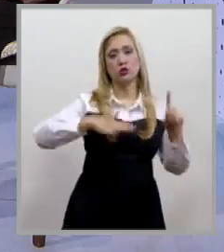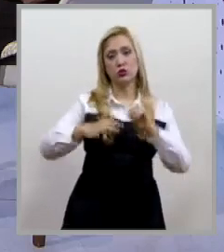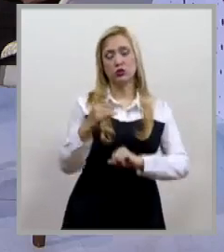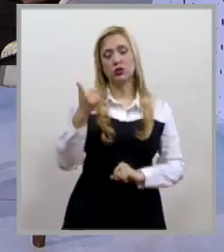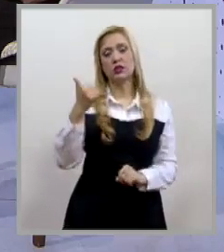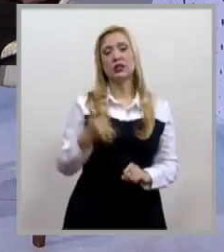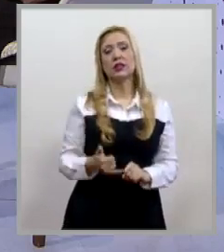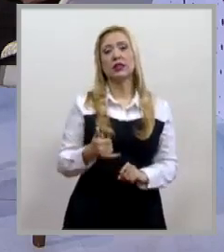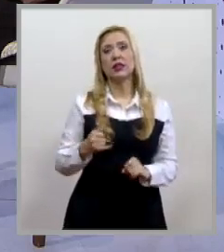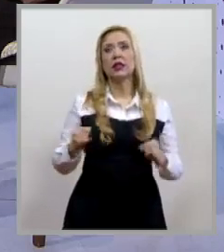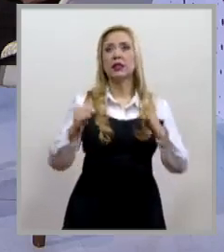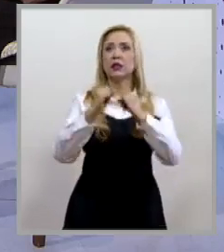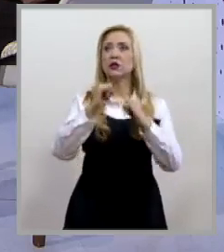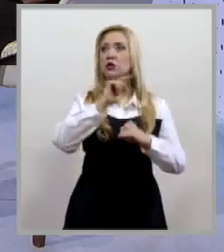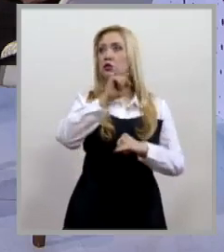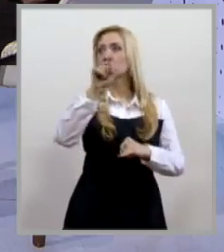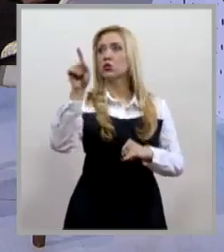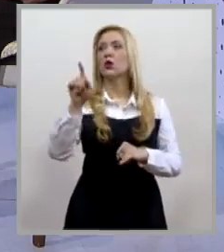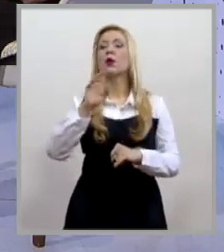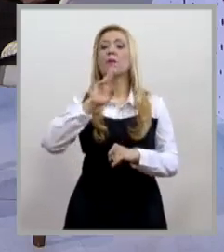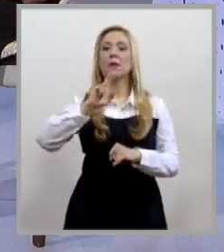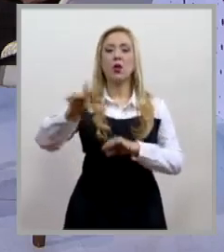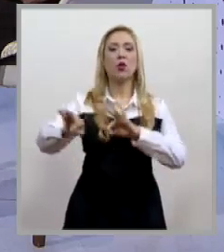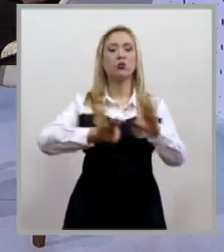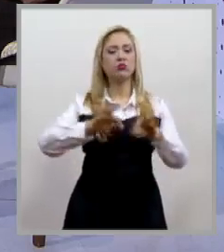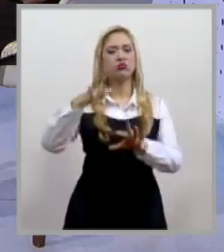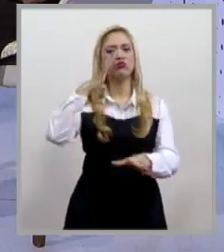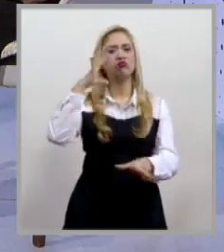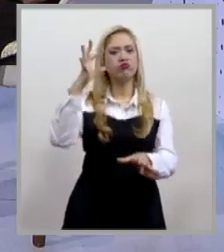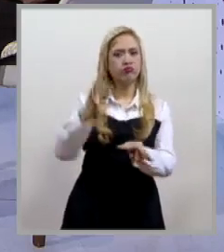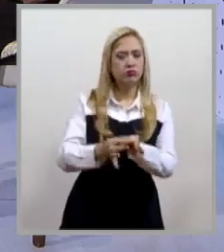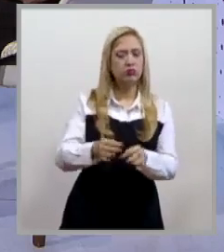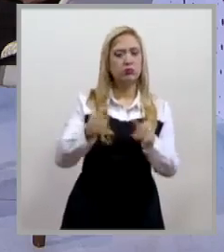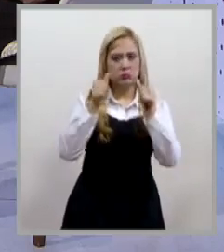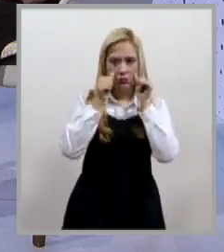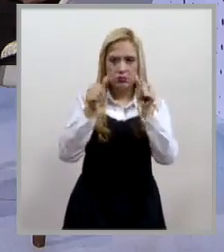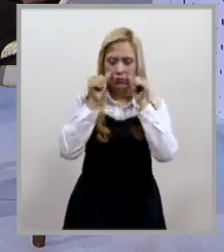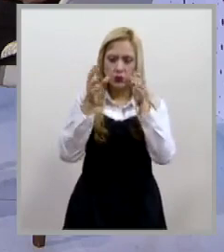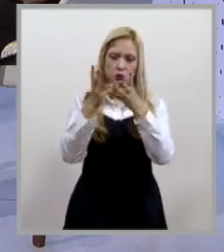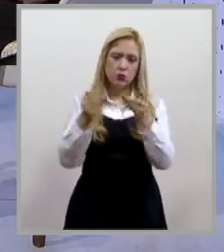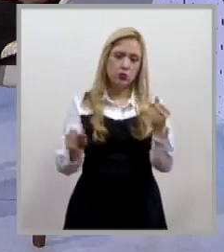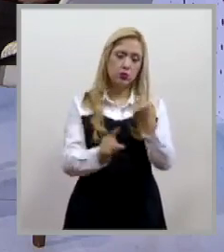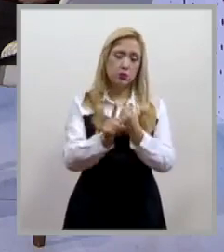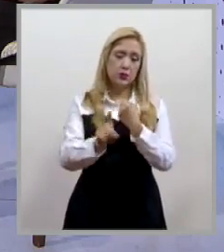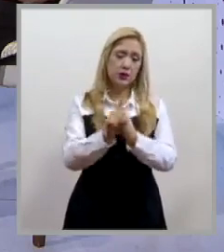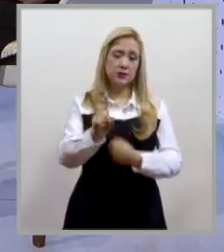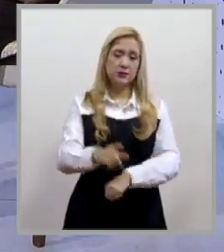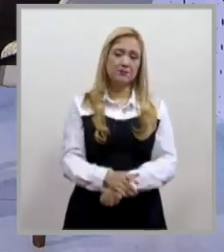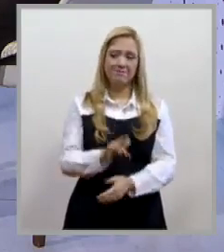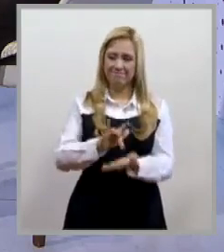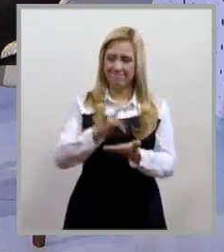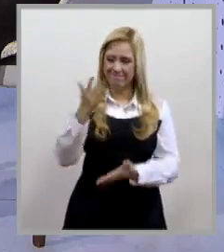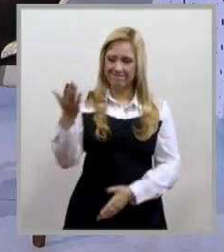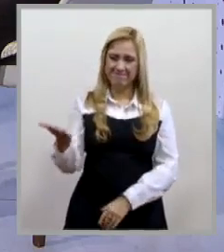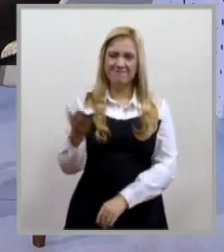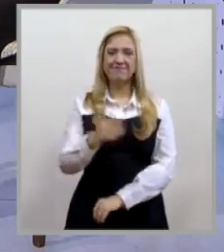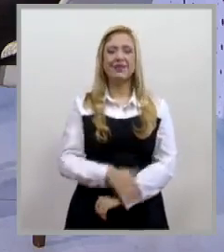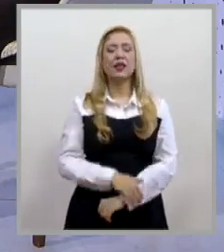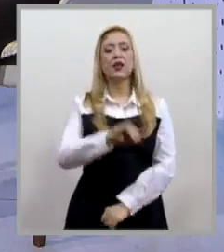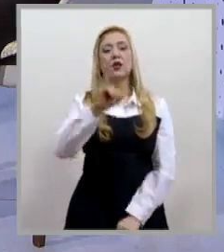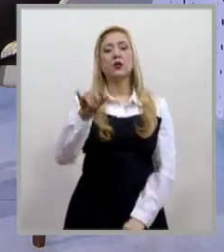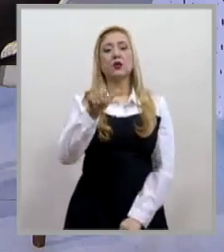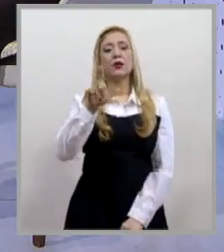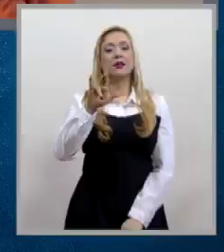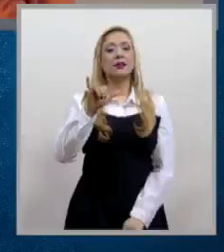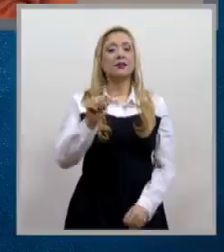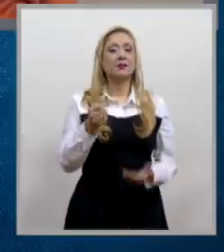unas instituciones más eficientes y más comprometidas para la solución de esta problemática. Gracias, Mónica. Julia, es tu